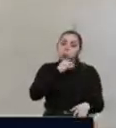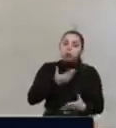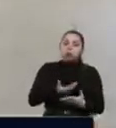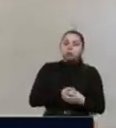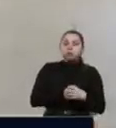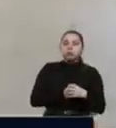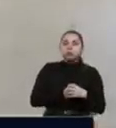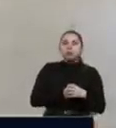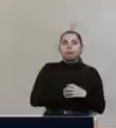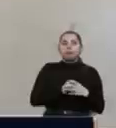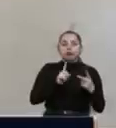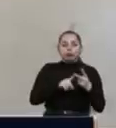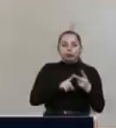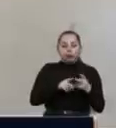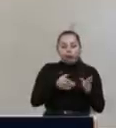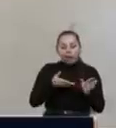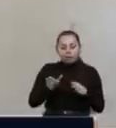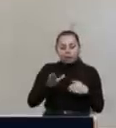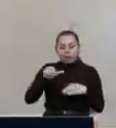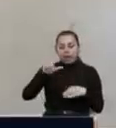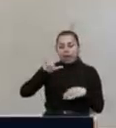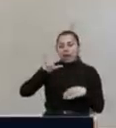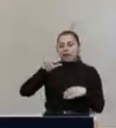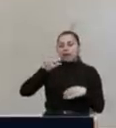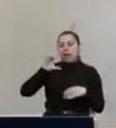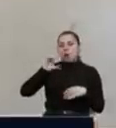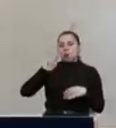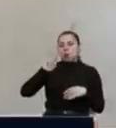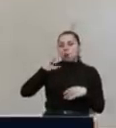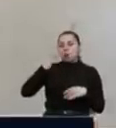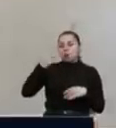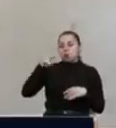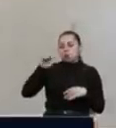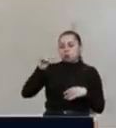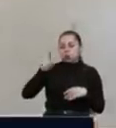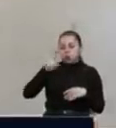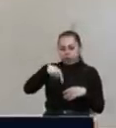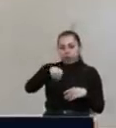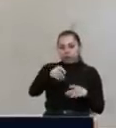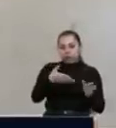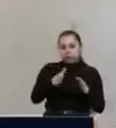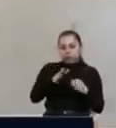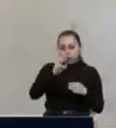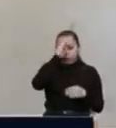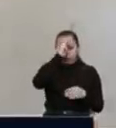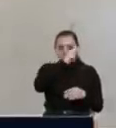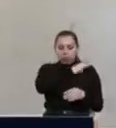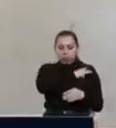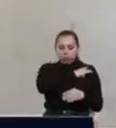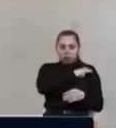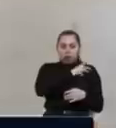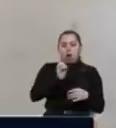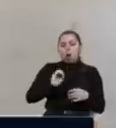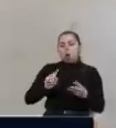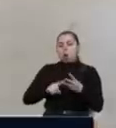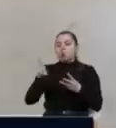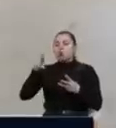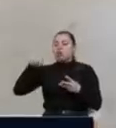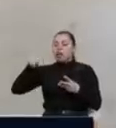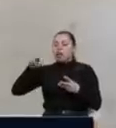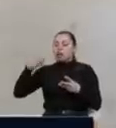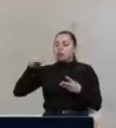que el plan Ayacucho, que es de las fuerzas militares, o el plan San Mateo, que es de la Policía